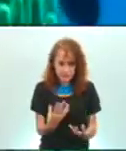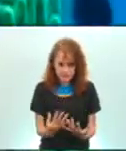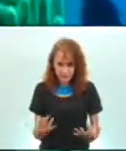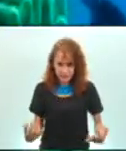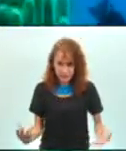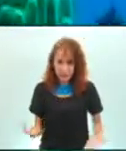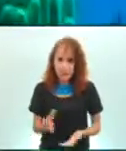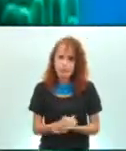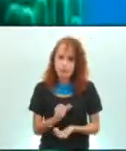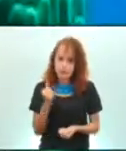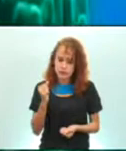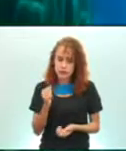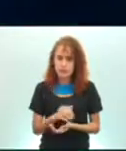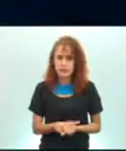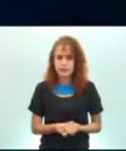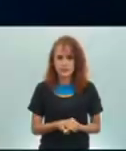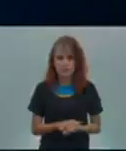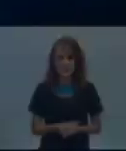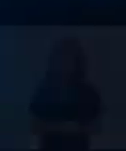verdaderas ciudades sumergidas.